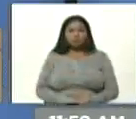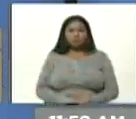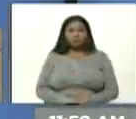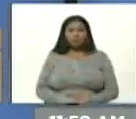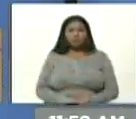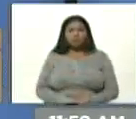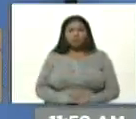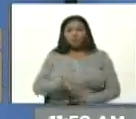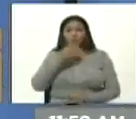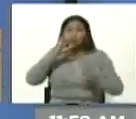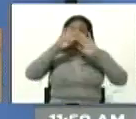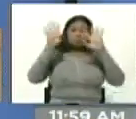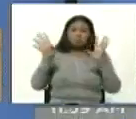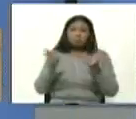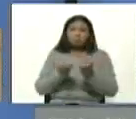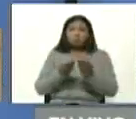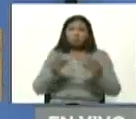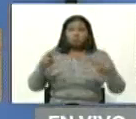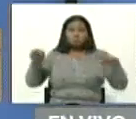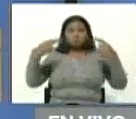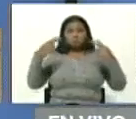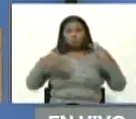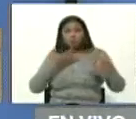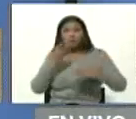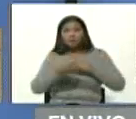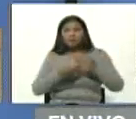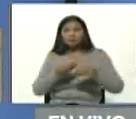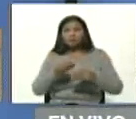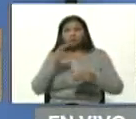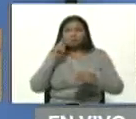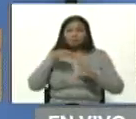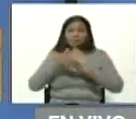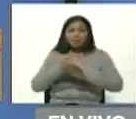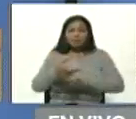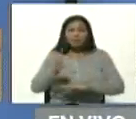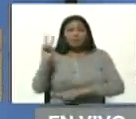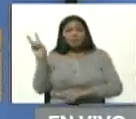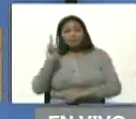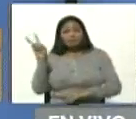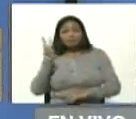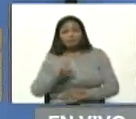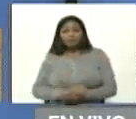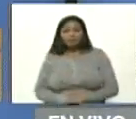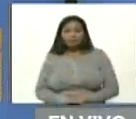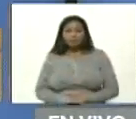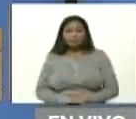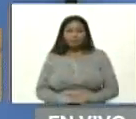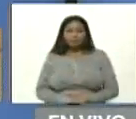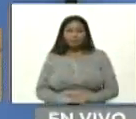es para que el mundo vea lo que ocurre en Venezuela. Es para que seres tan